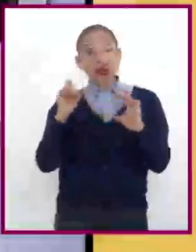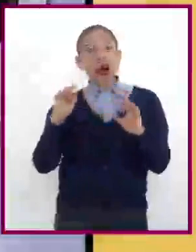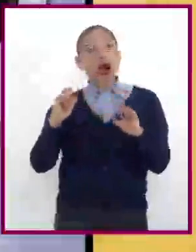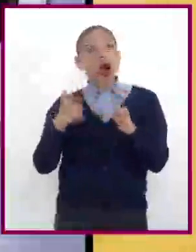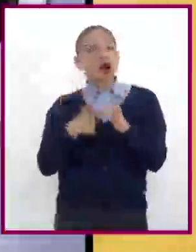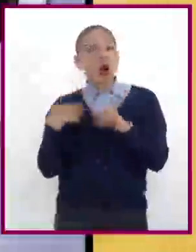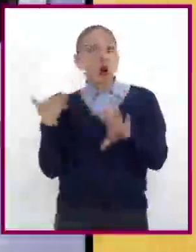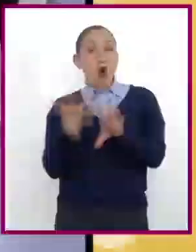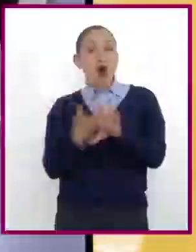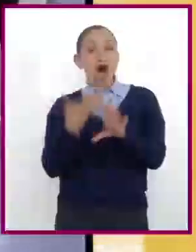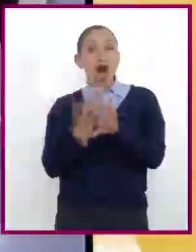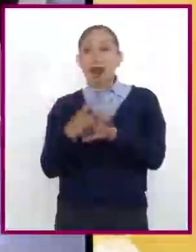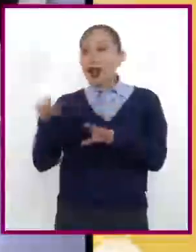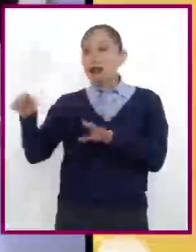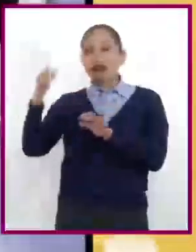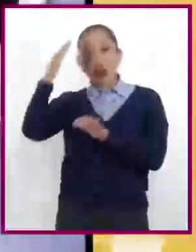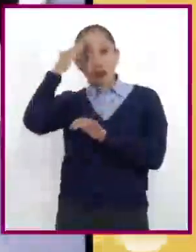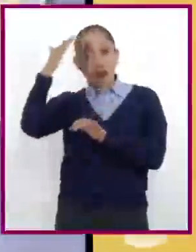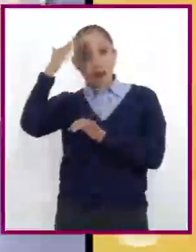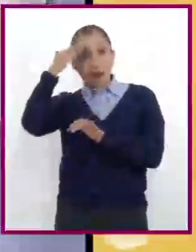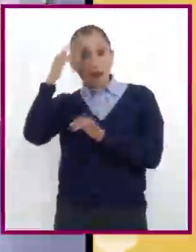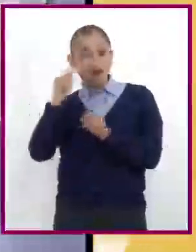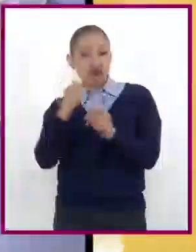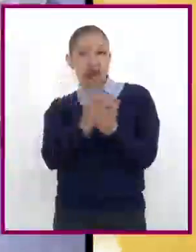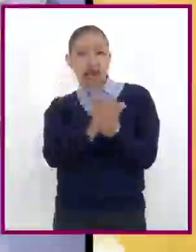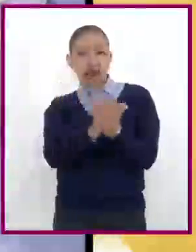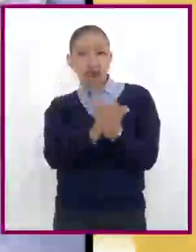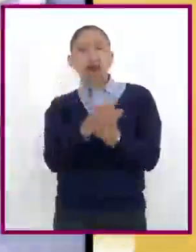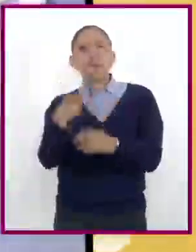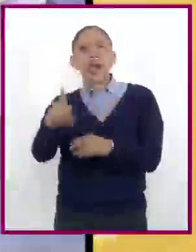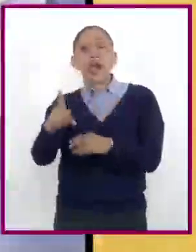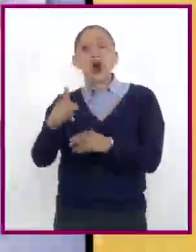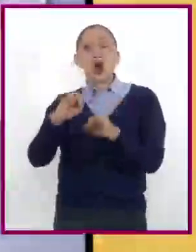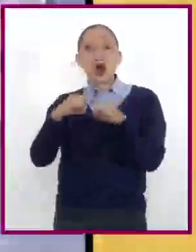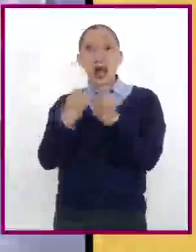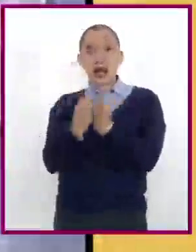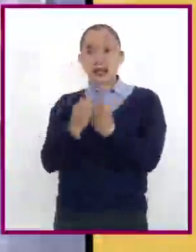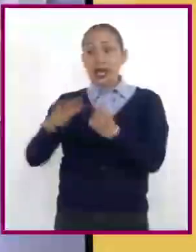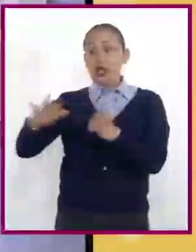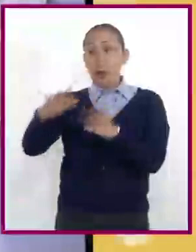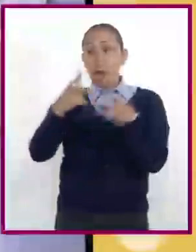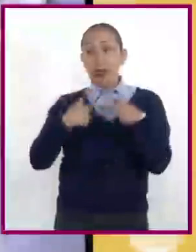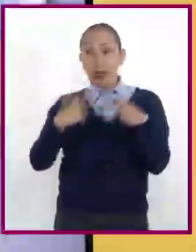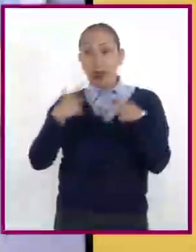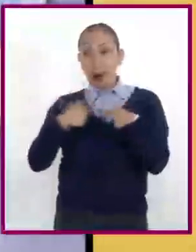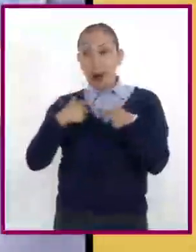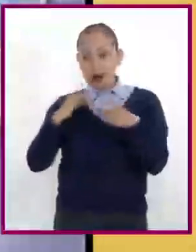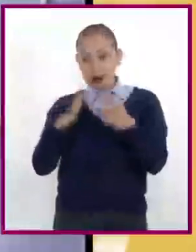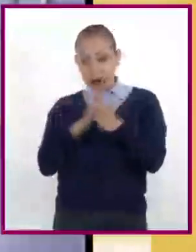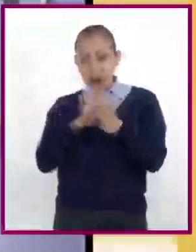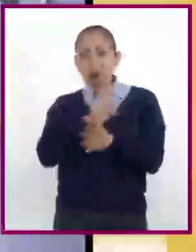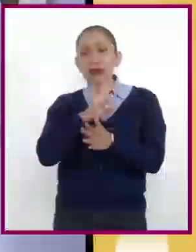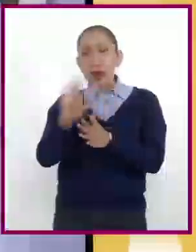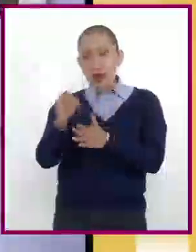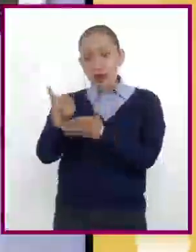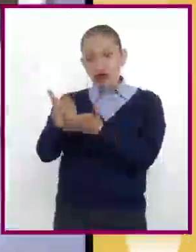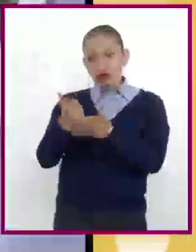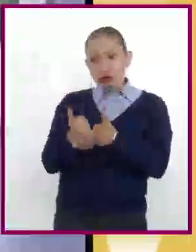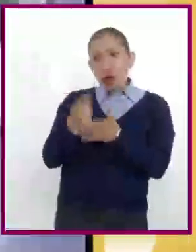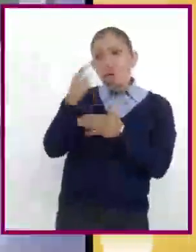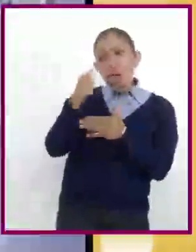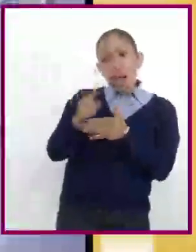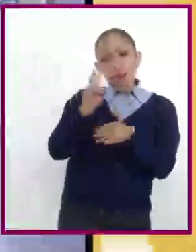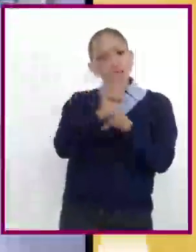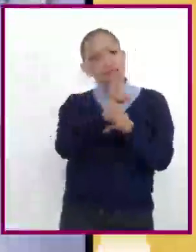violaciones realizadas por cualquier autoridad. Pero la organización social también es una alternativa que tenemos los individuos